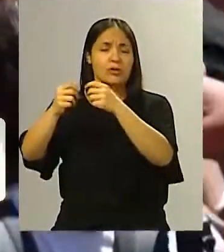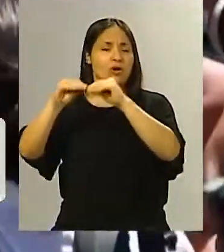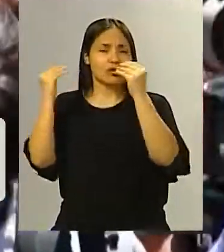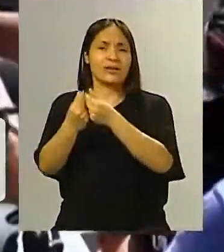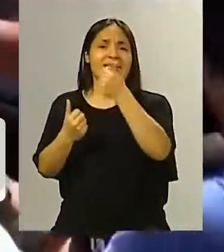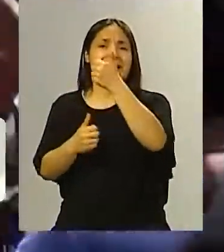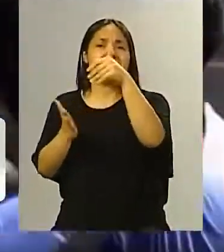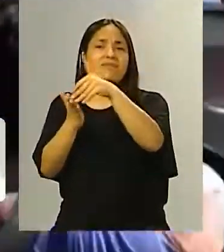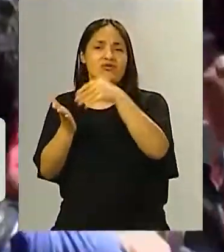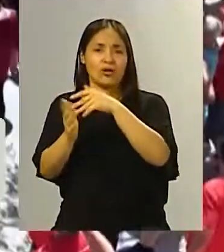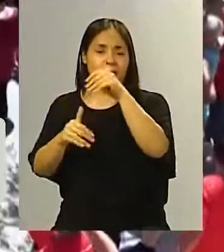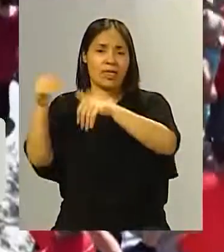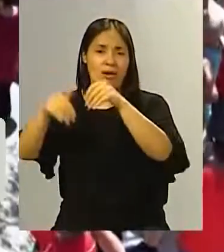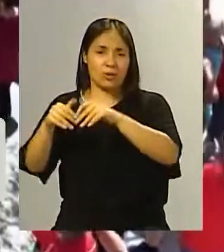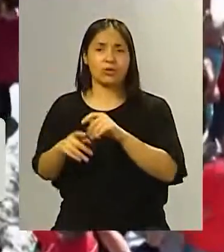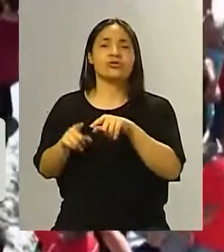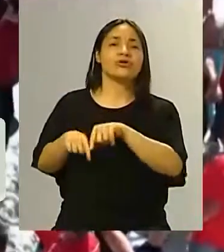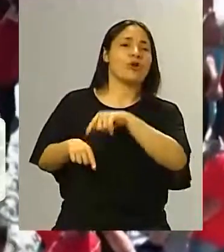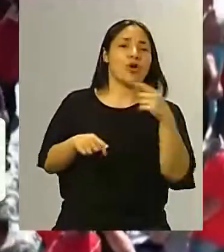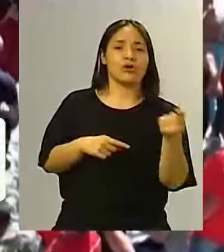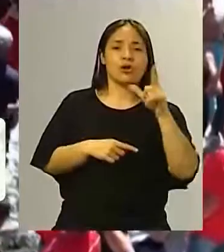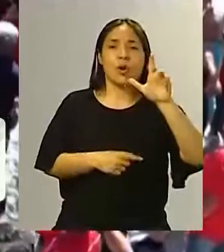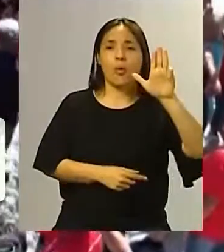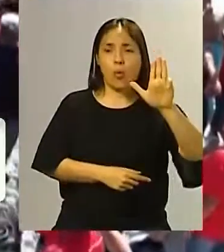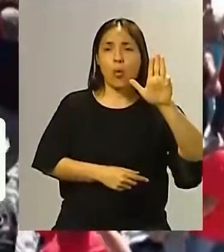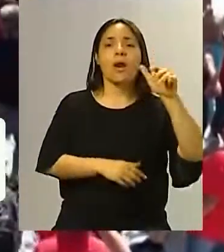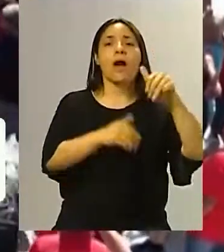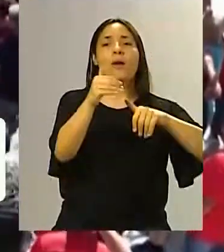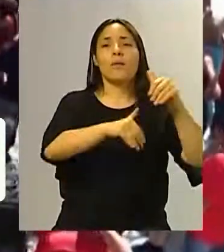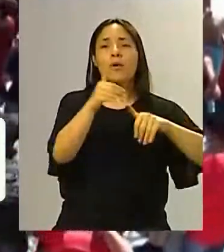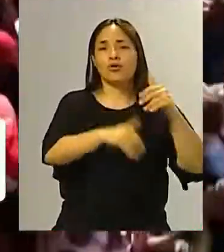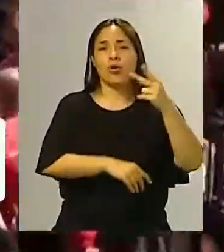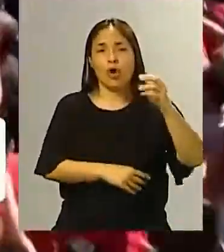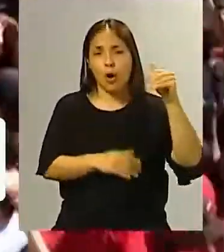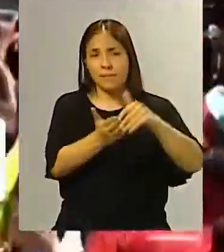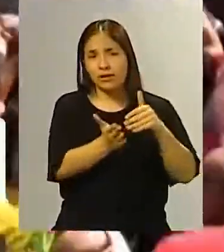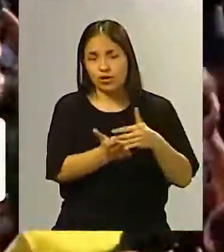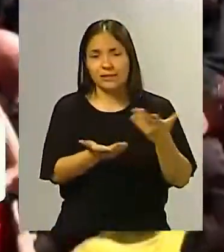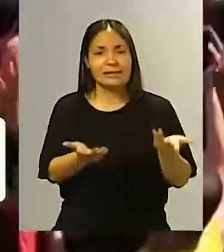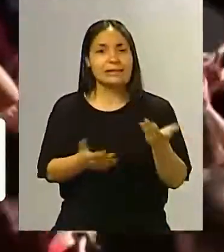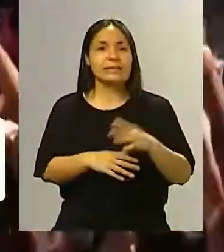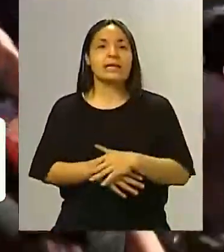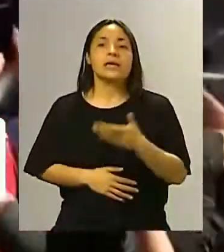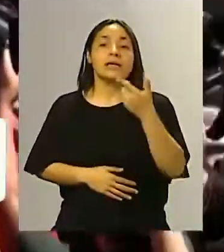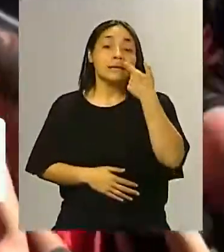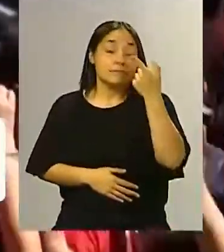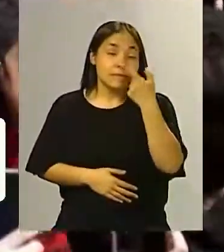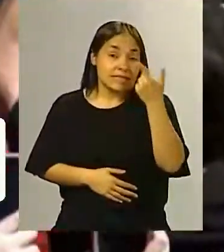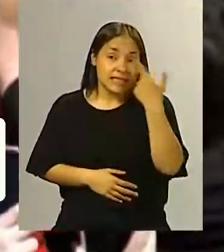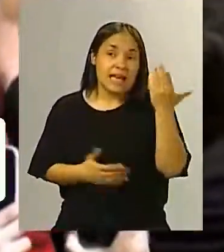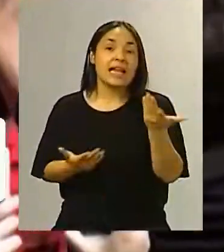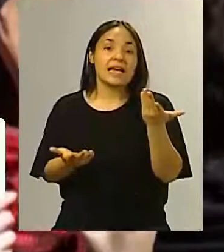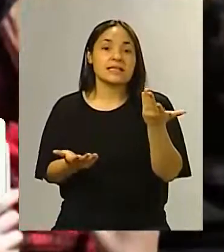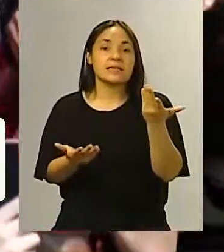y Lula unos 2 millones de votos. Quiere decir que los votos no son de nadie. Es decir, el interés cómo